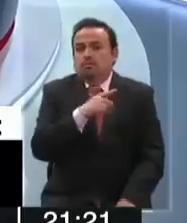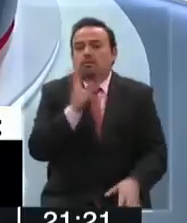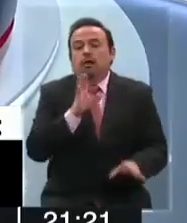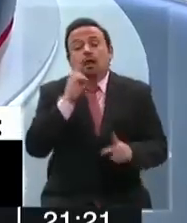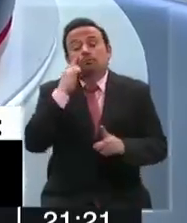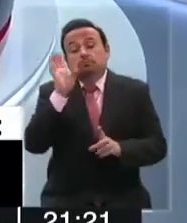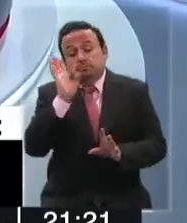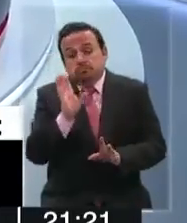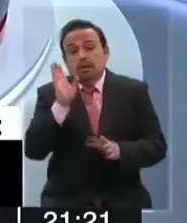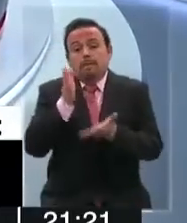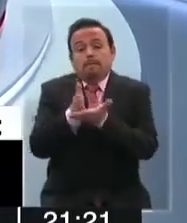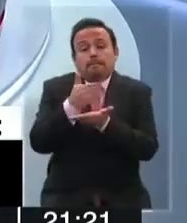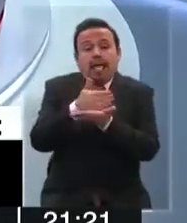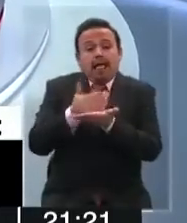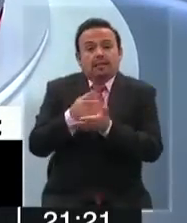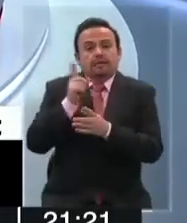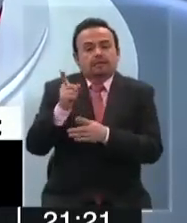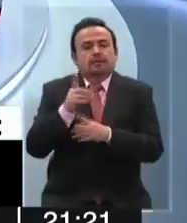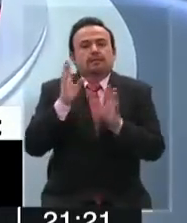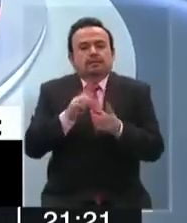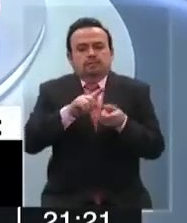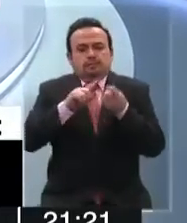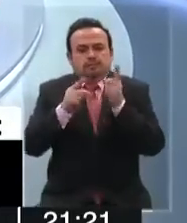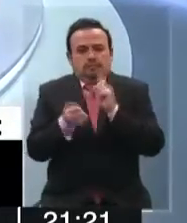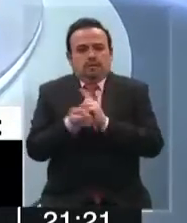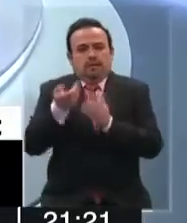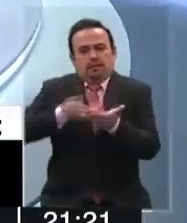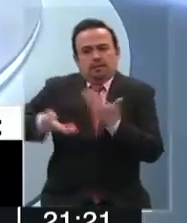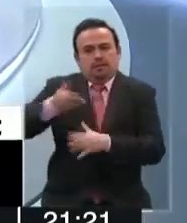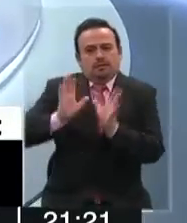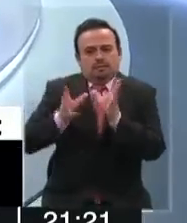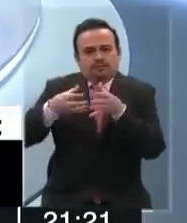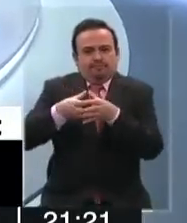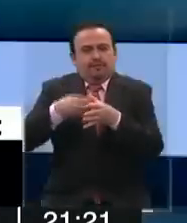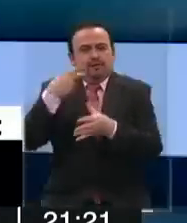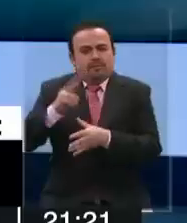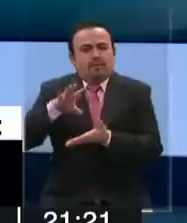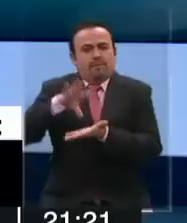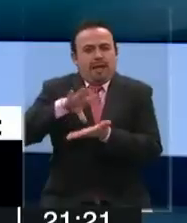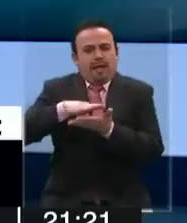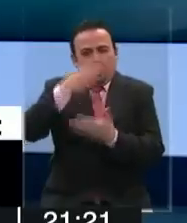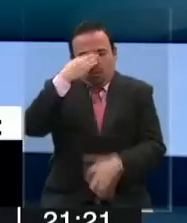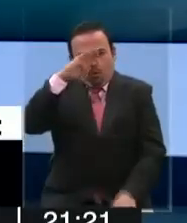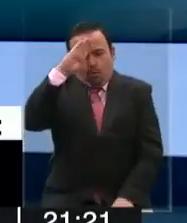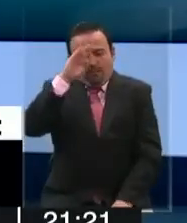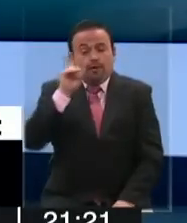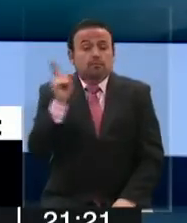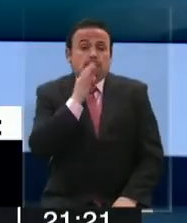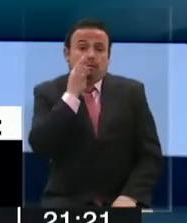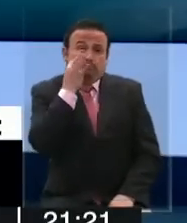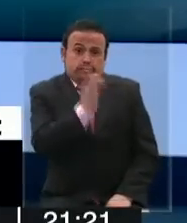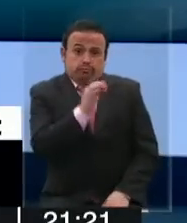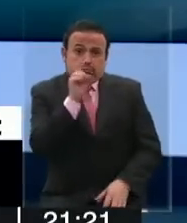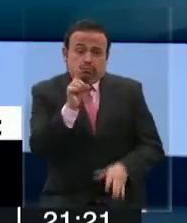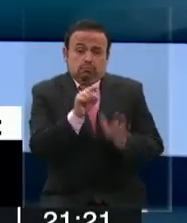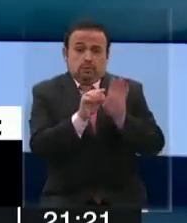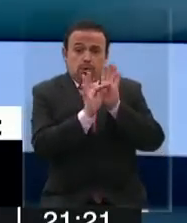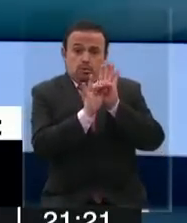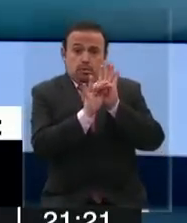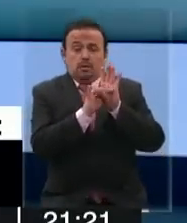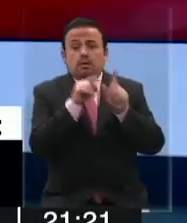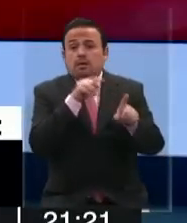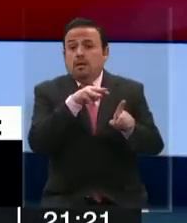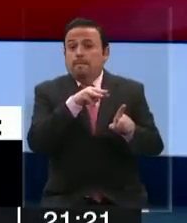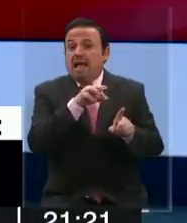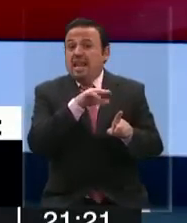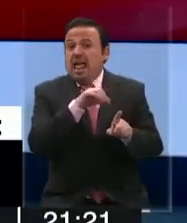intenciones del plan para alterar la convivencia al interior de ese propio país usted dice específicamente que eh Mariana